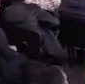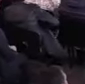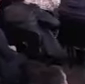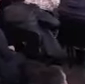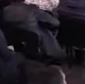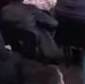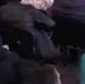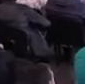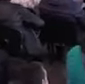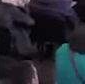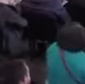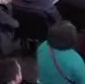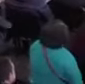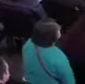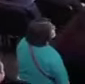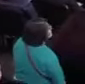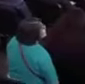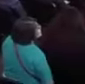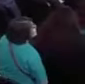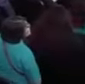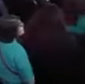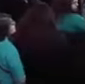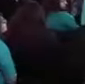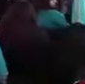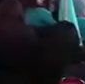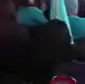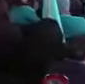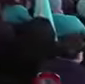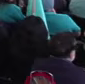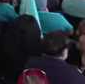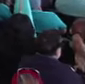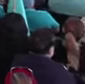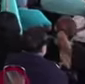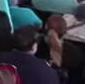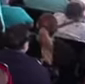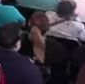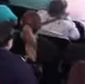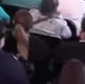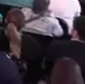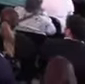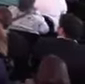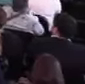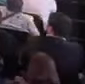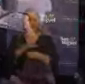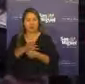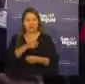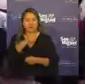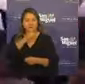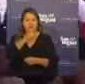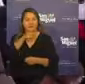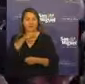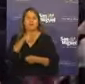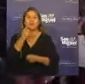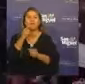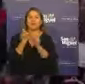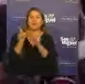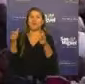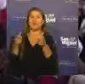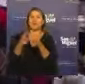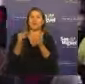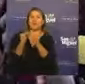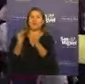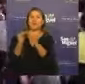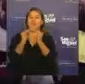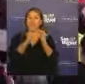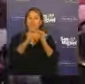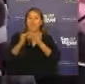A los representantes de clubes deportivos, de agrupaciones de personas mayores, de comités de vivienda,